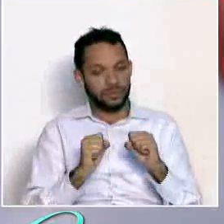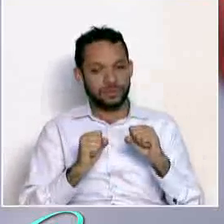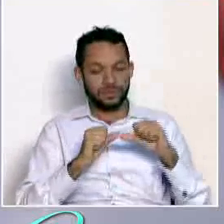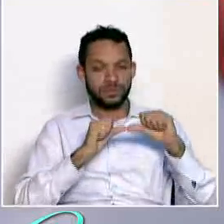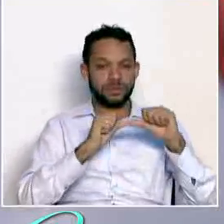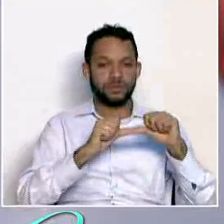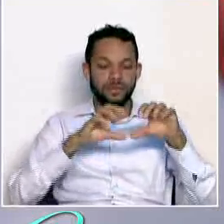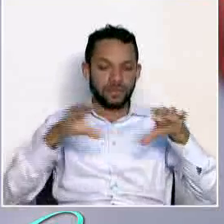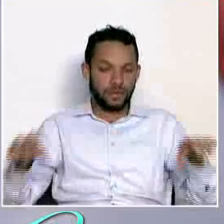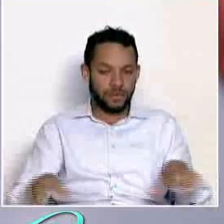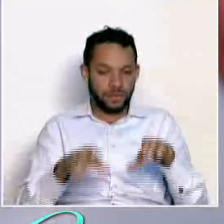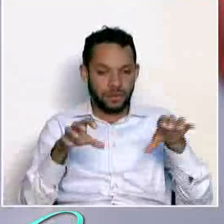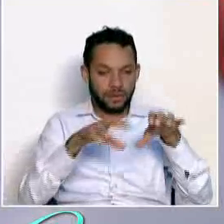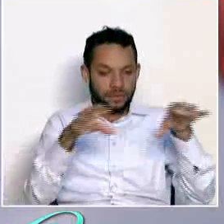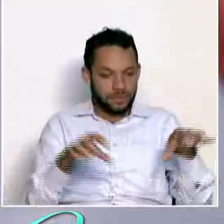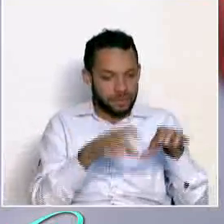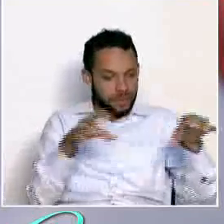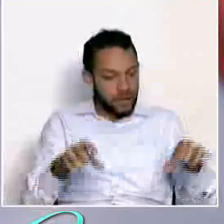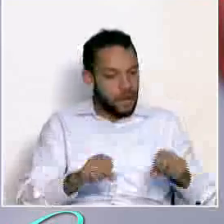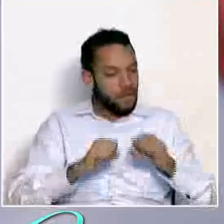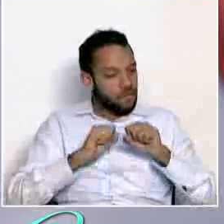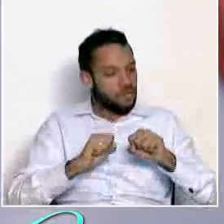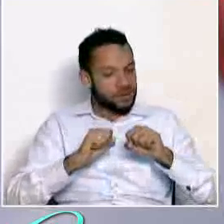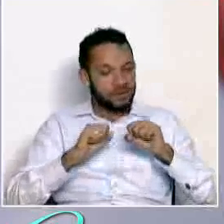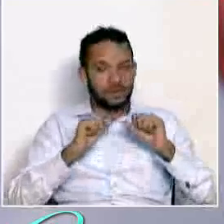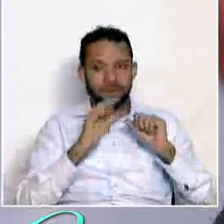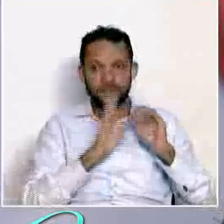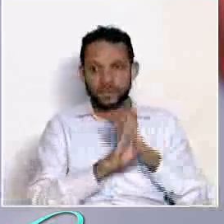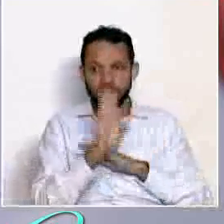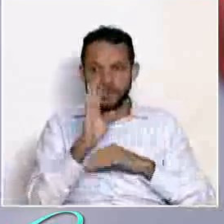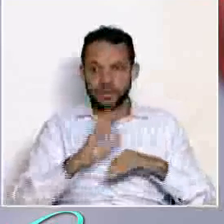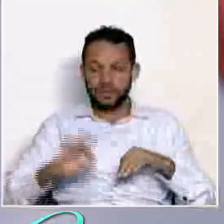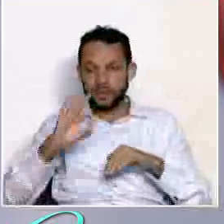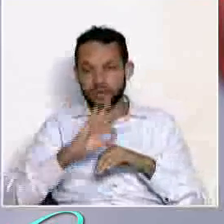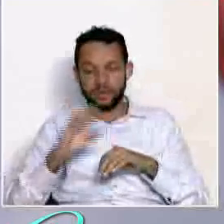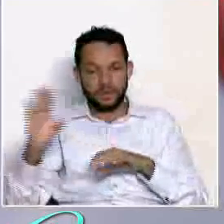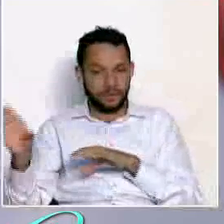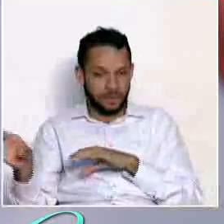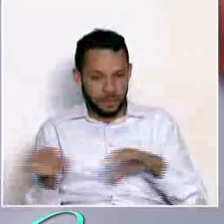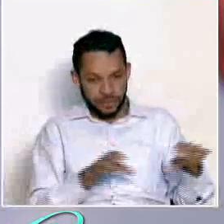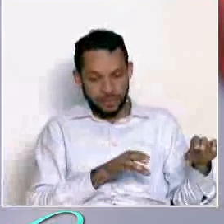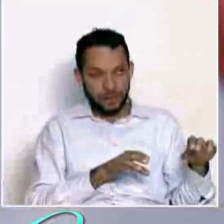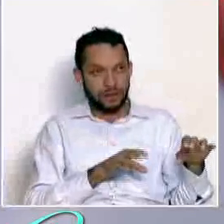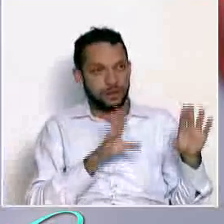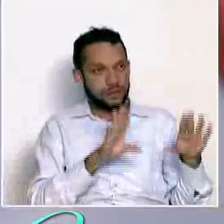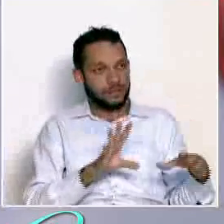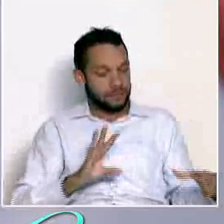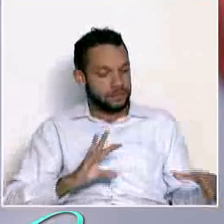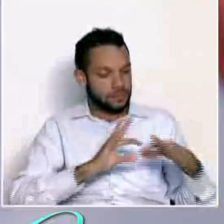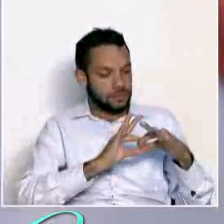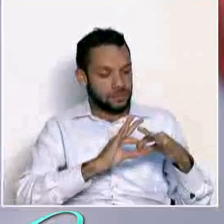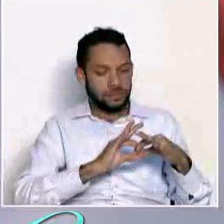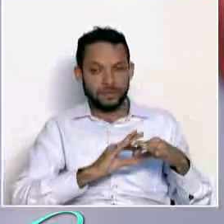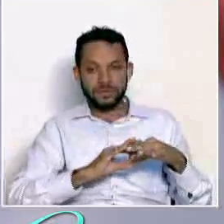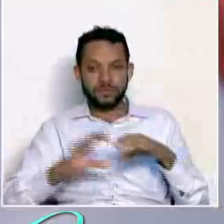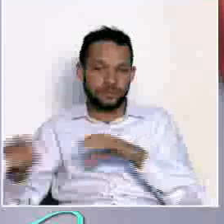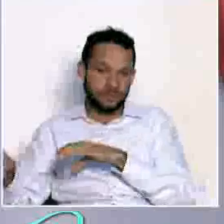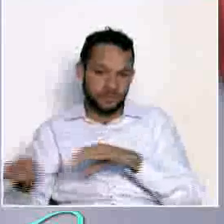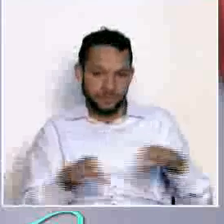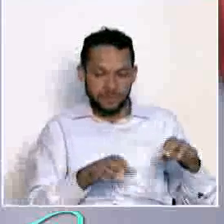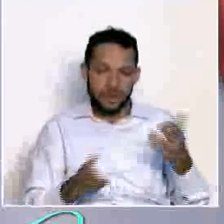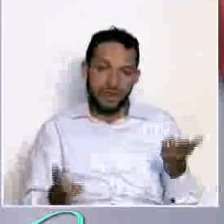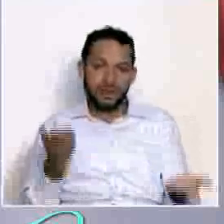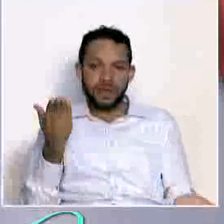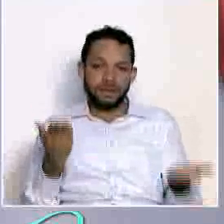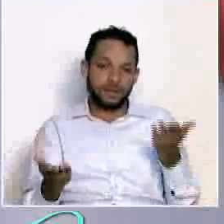compulsiones más fuertes que existen. Allí la hipnosis desconecta rápido ese proceso. Y si